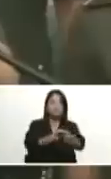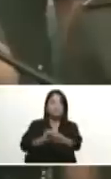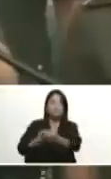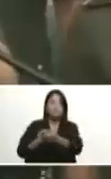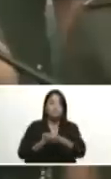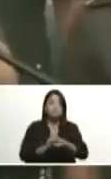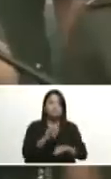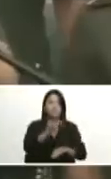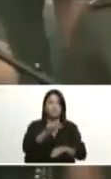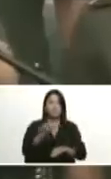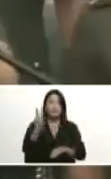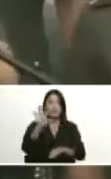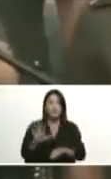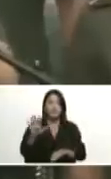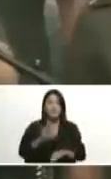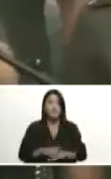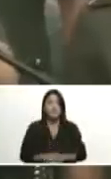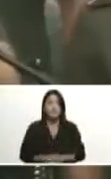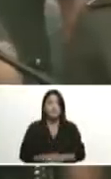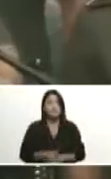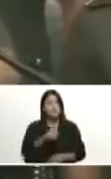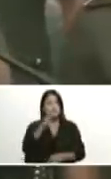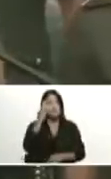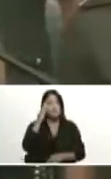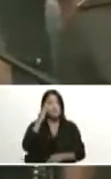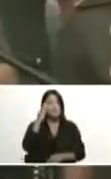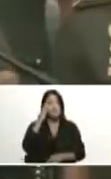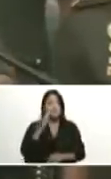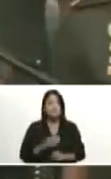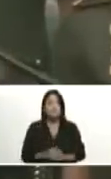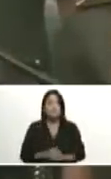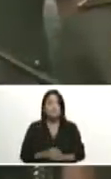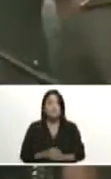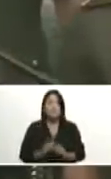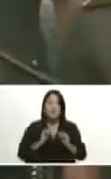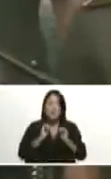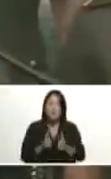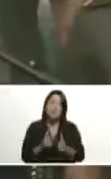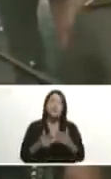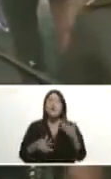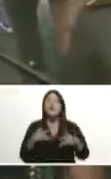sabido, hemos entrado en la dinámica institucional